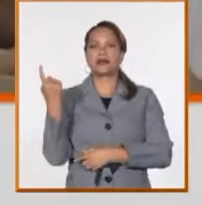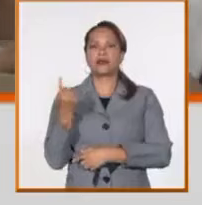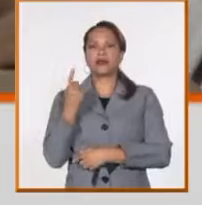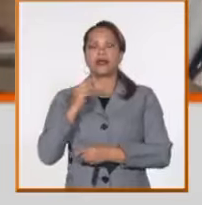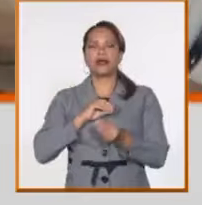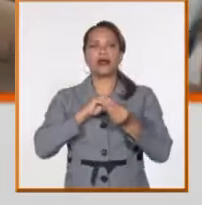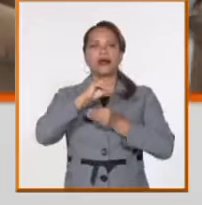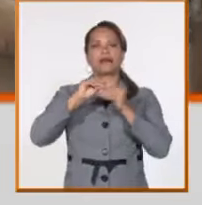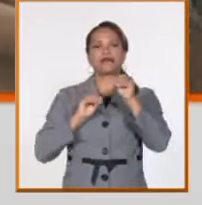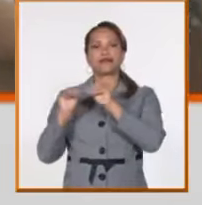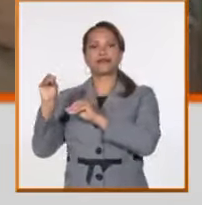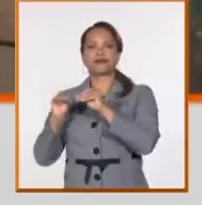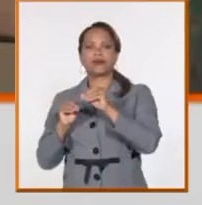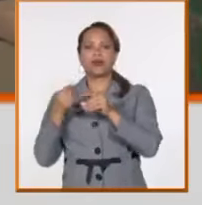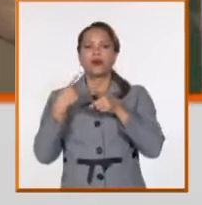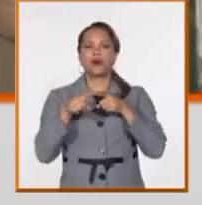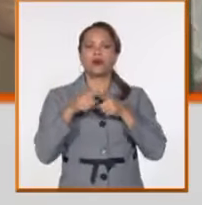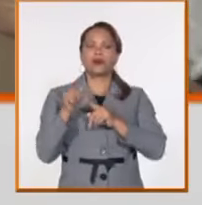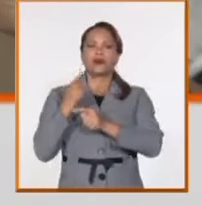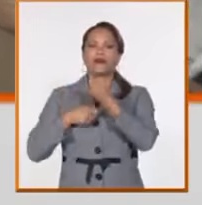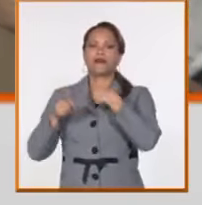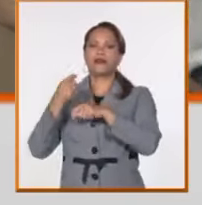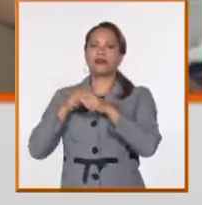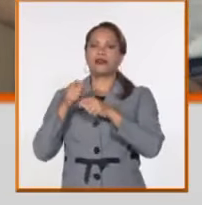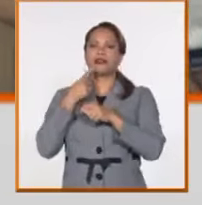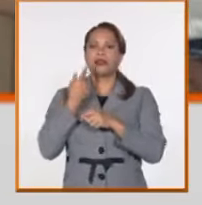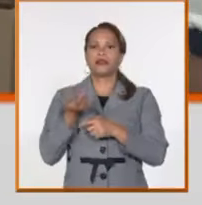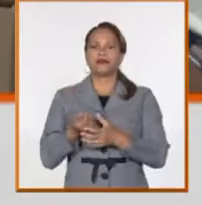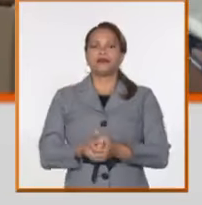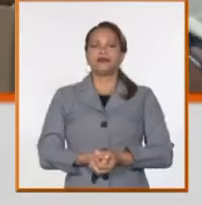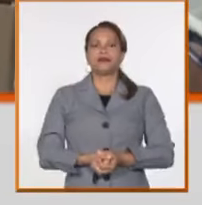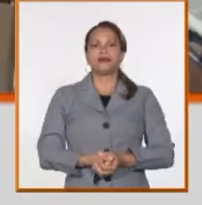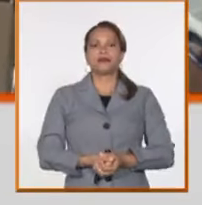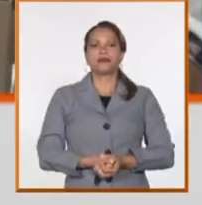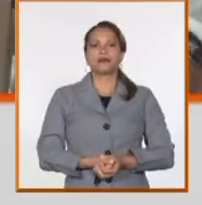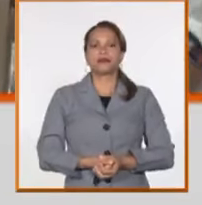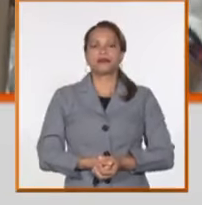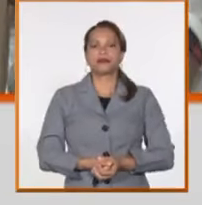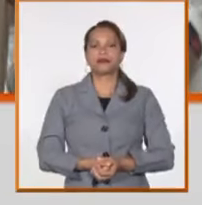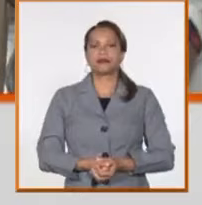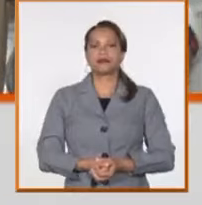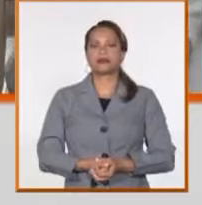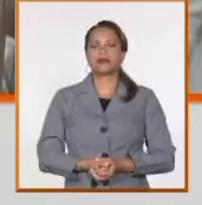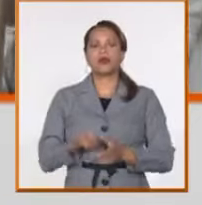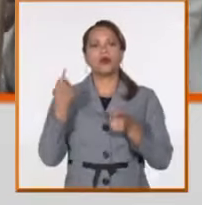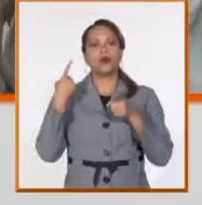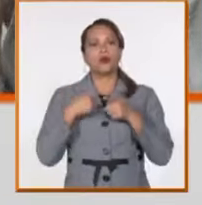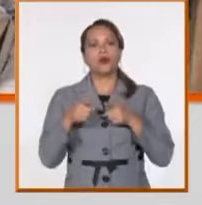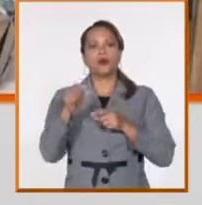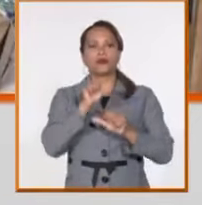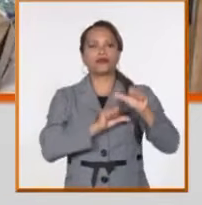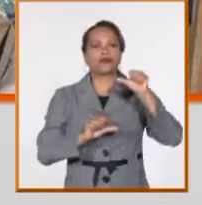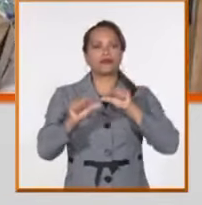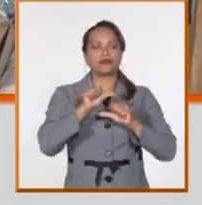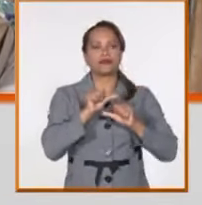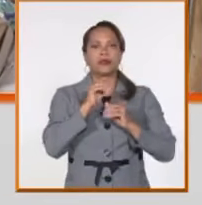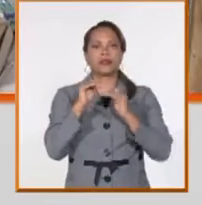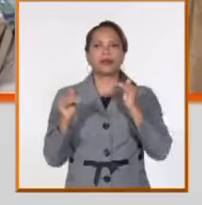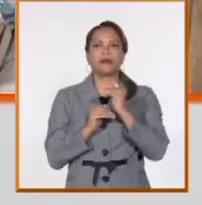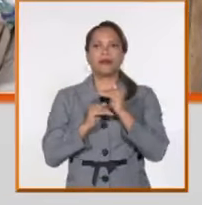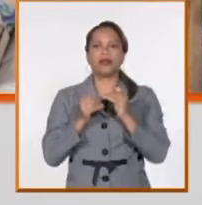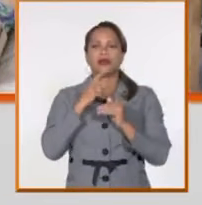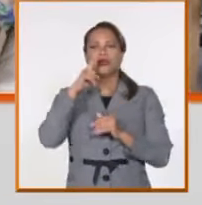sustituyendo las materias primas importadas como es el carbonato de calcio y eh una composición menor del del